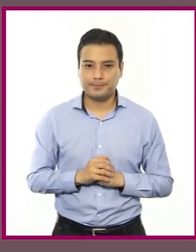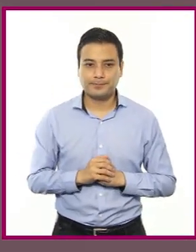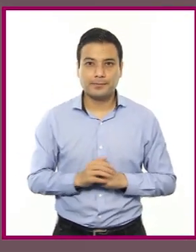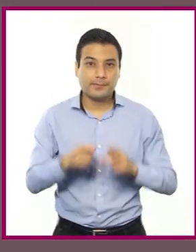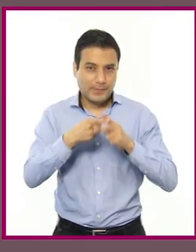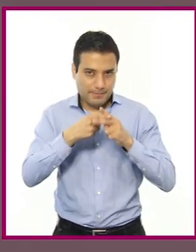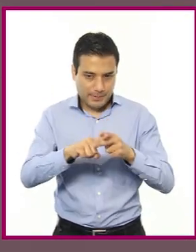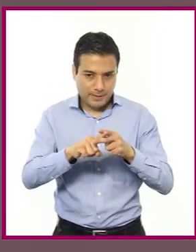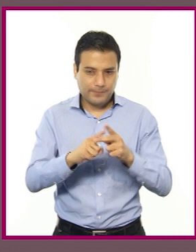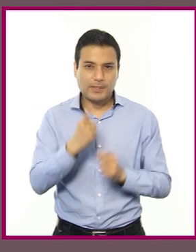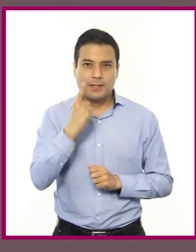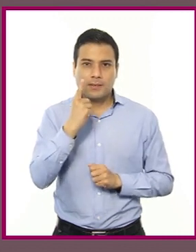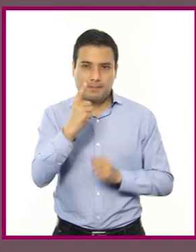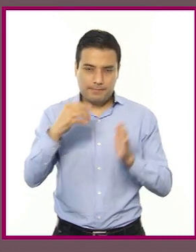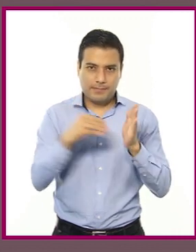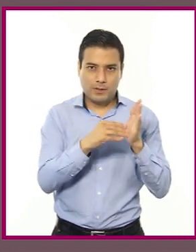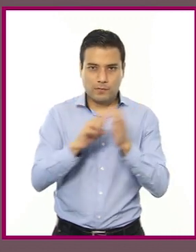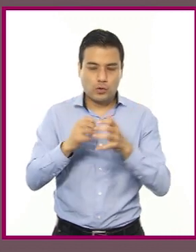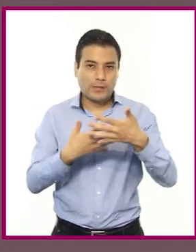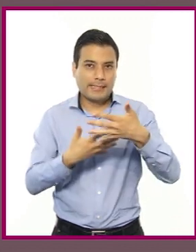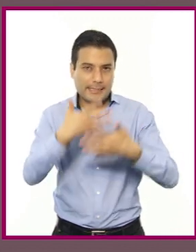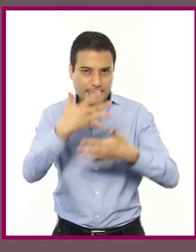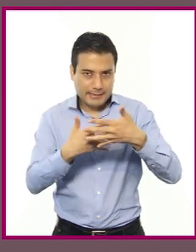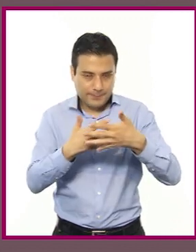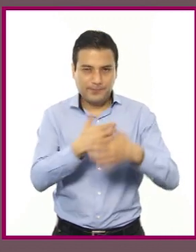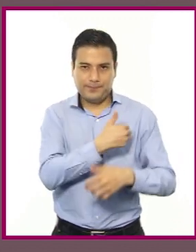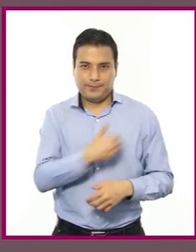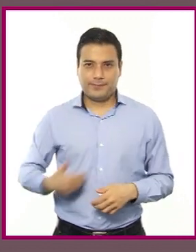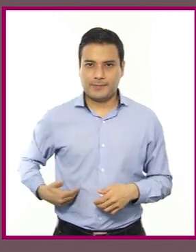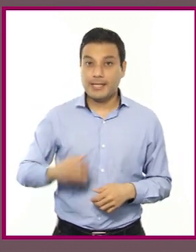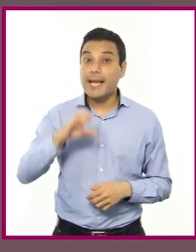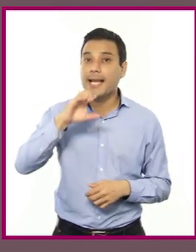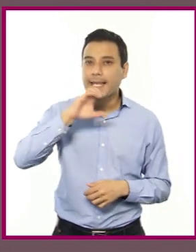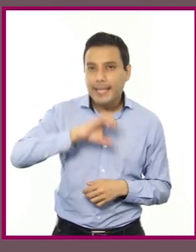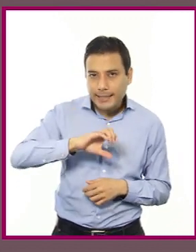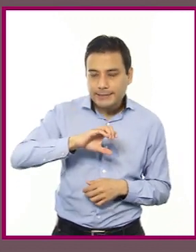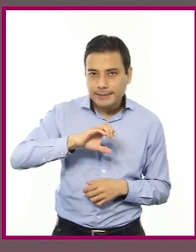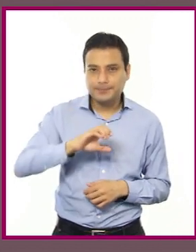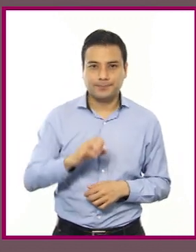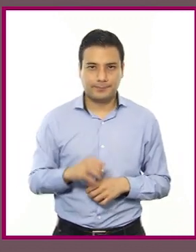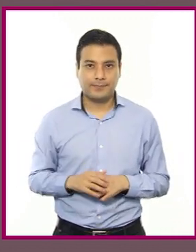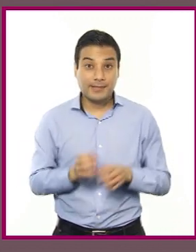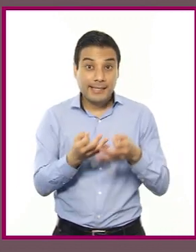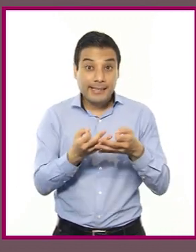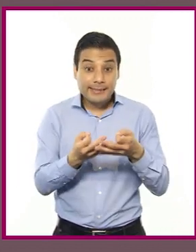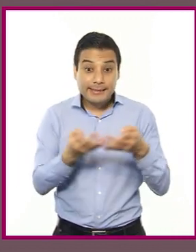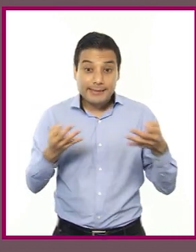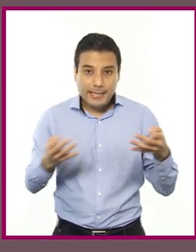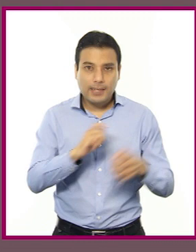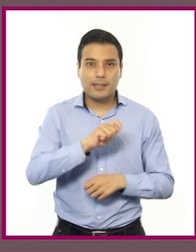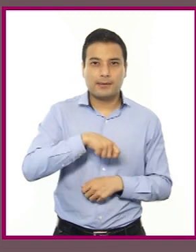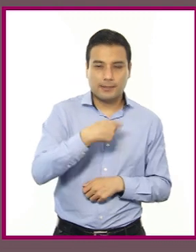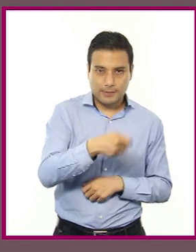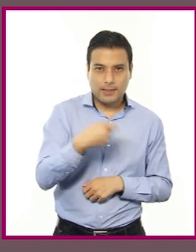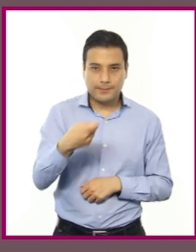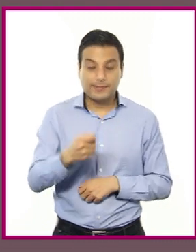Inició en 1915, durante el mandato de Venustiano Carranza, con un reparto de